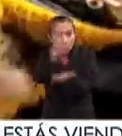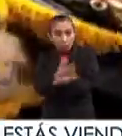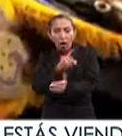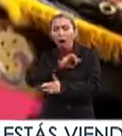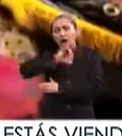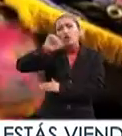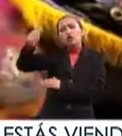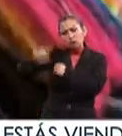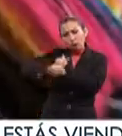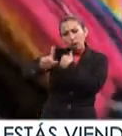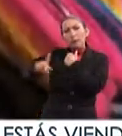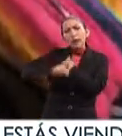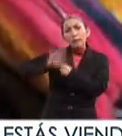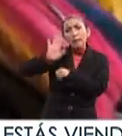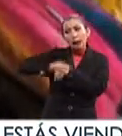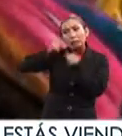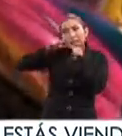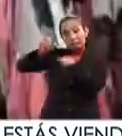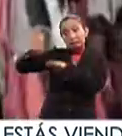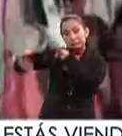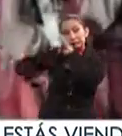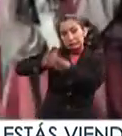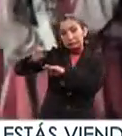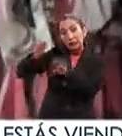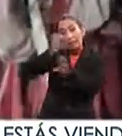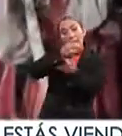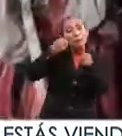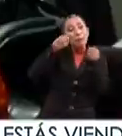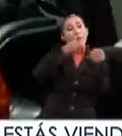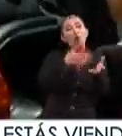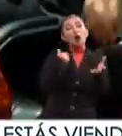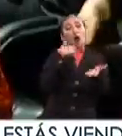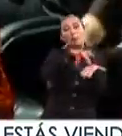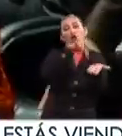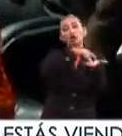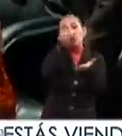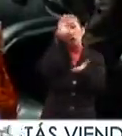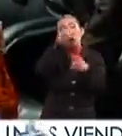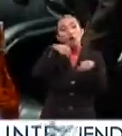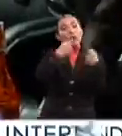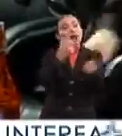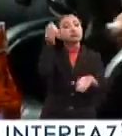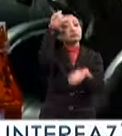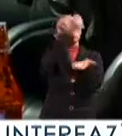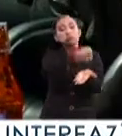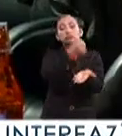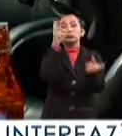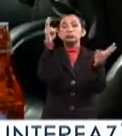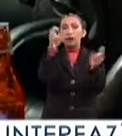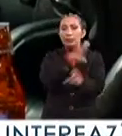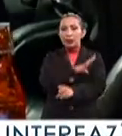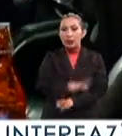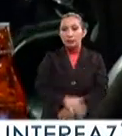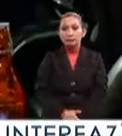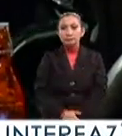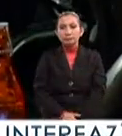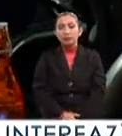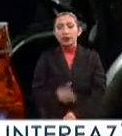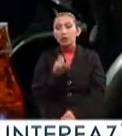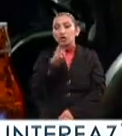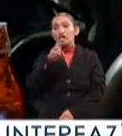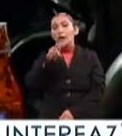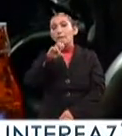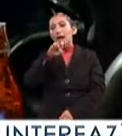Hay otros problemas que es más urgente solucionar antes que dotarla de infraestructura o asignarle presupuesto en términos generales. El